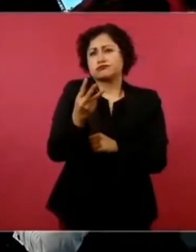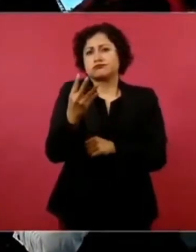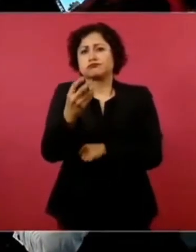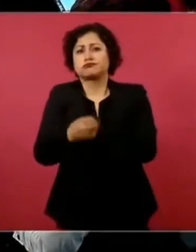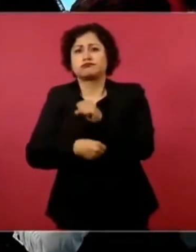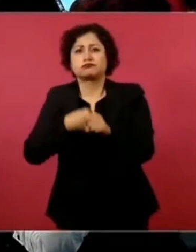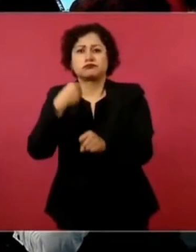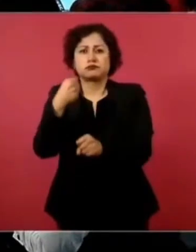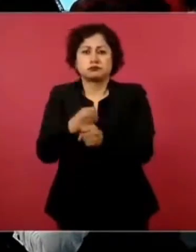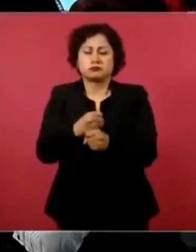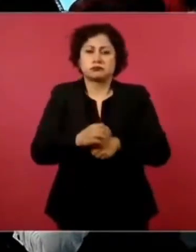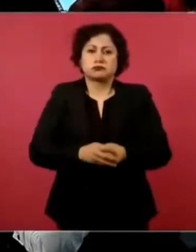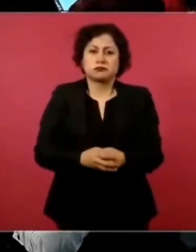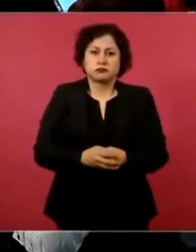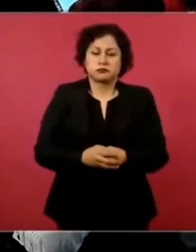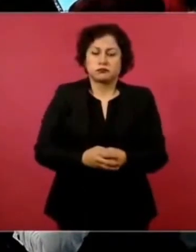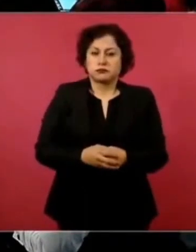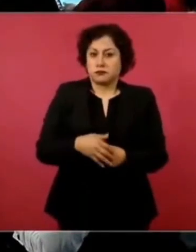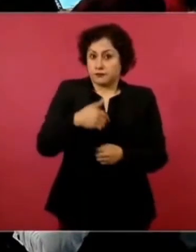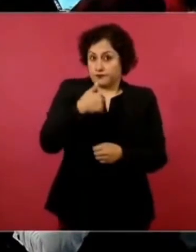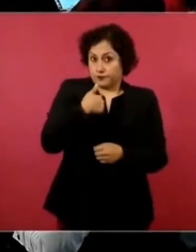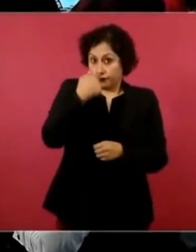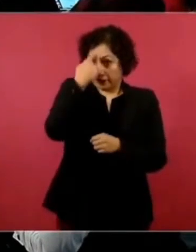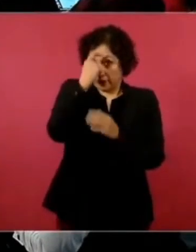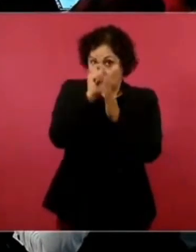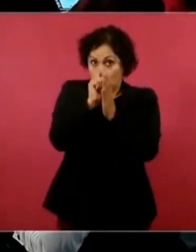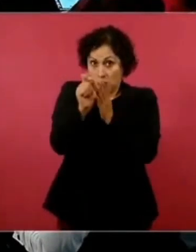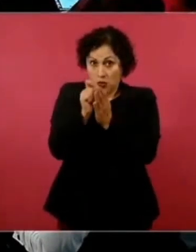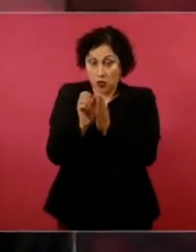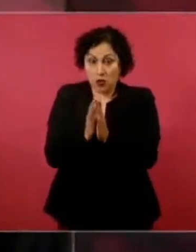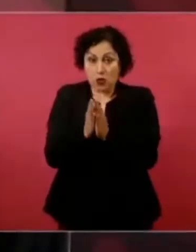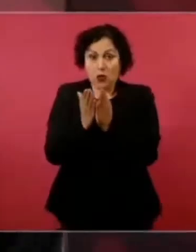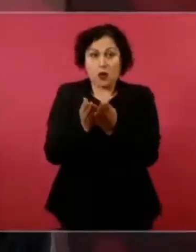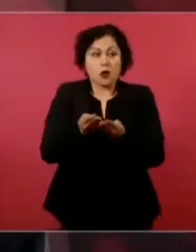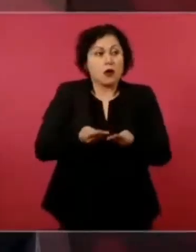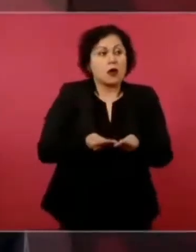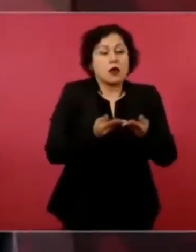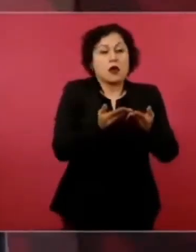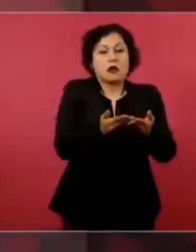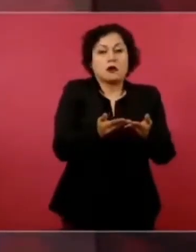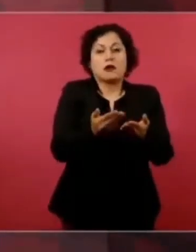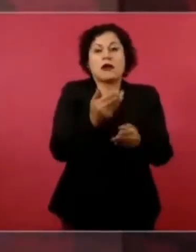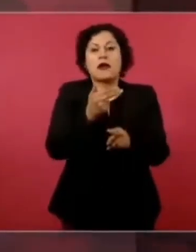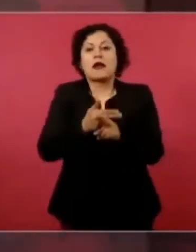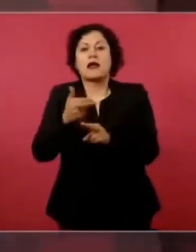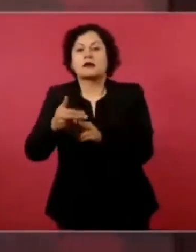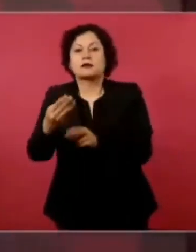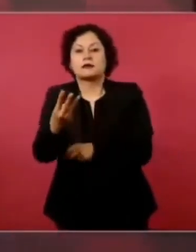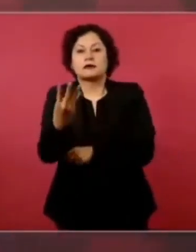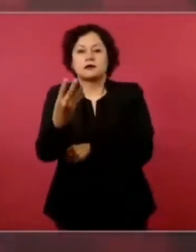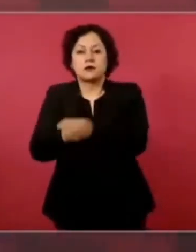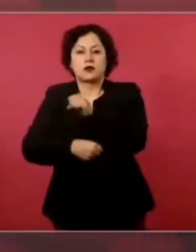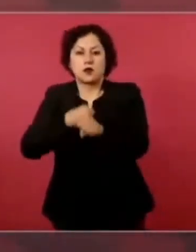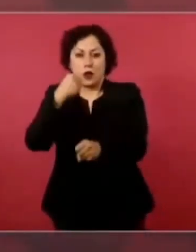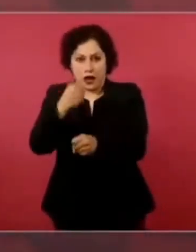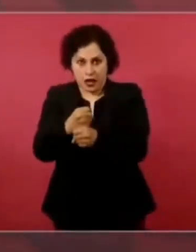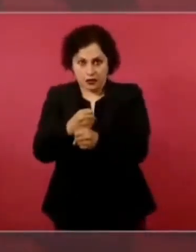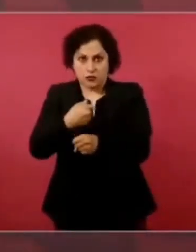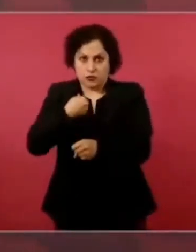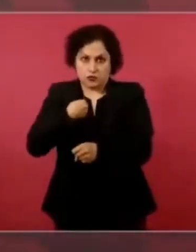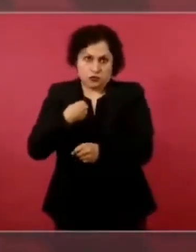No voy a publicar en 3-4 años nada hasta que